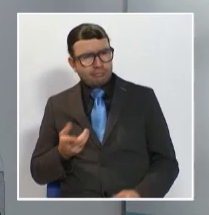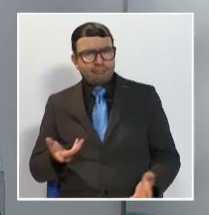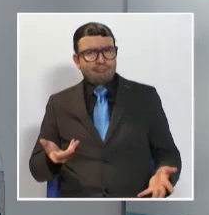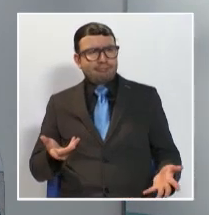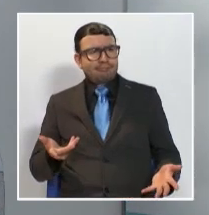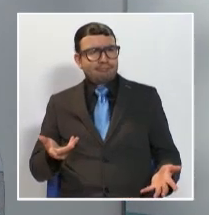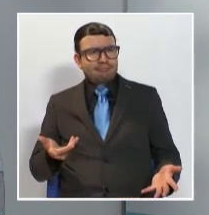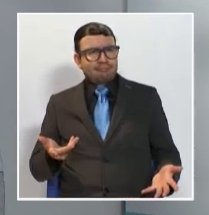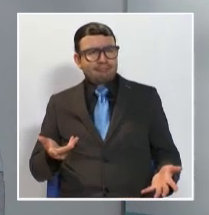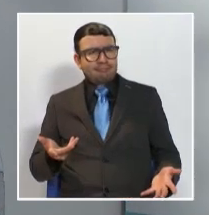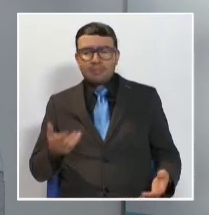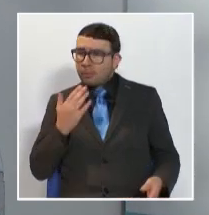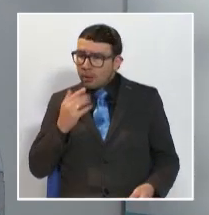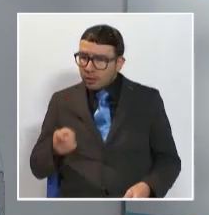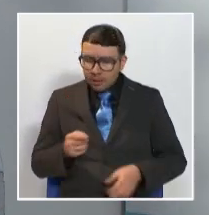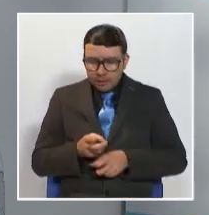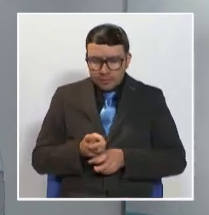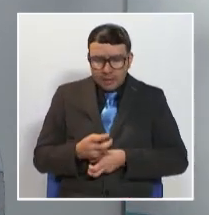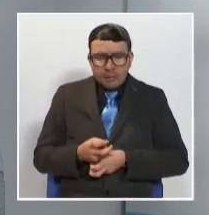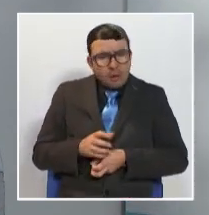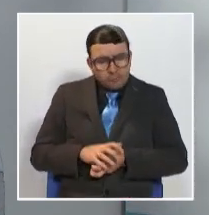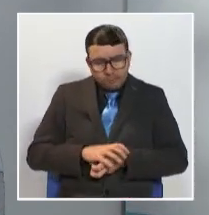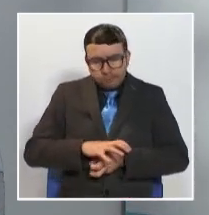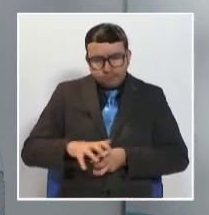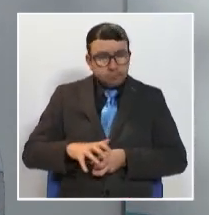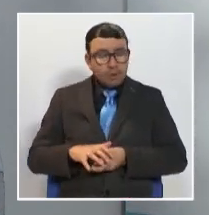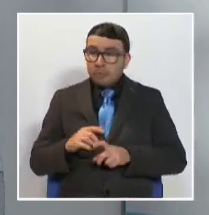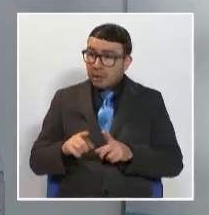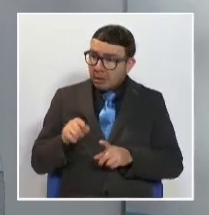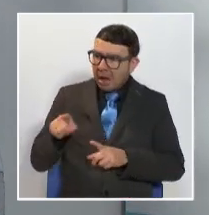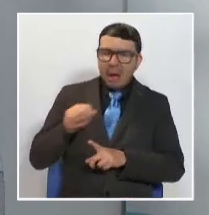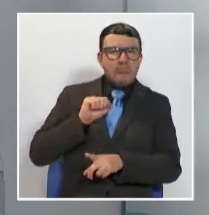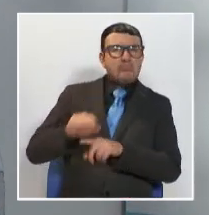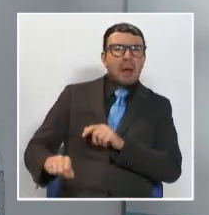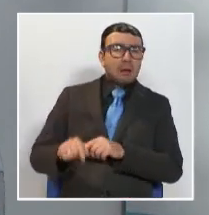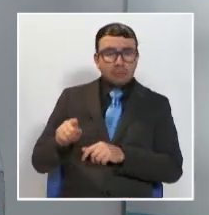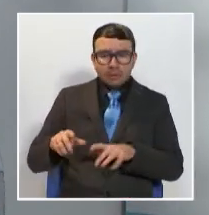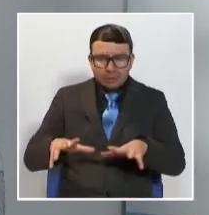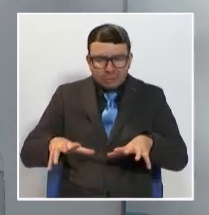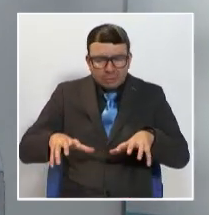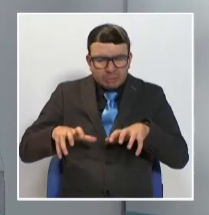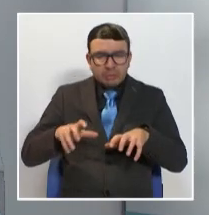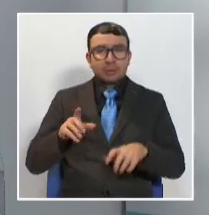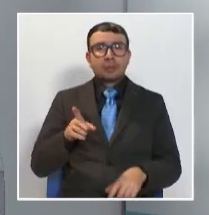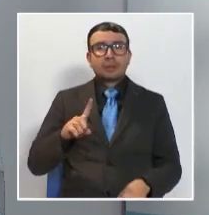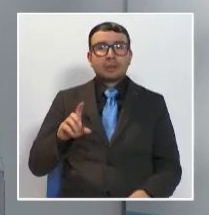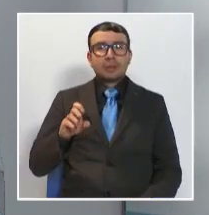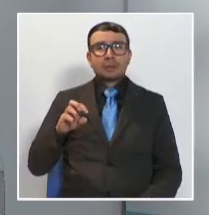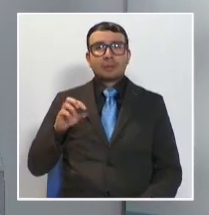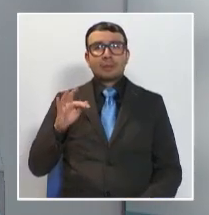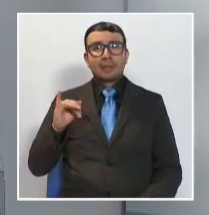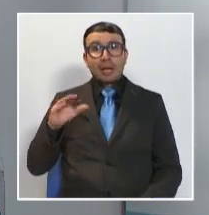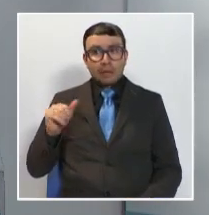que van a tratar una hernia discal y no le van a prestar atención a una artritis séptica, que es más delicado